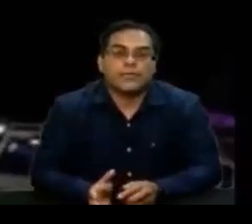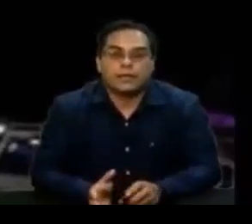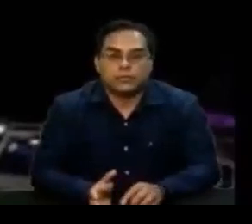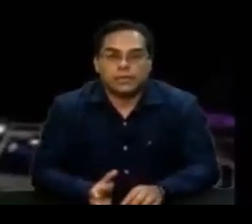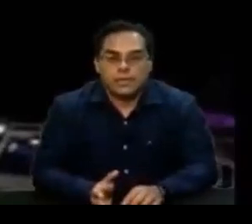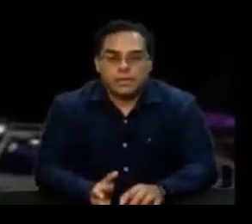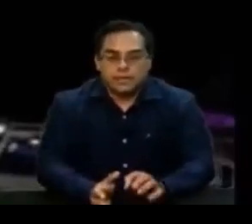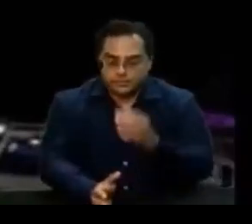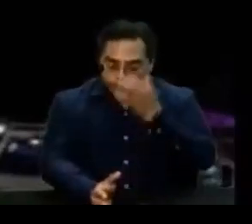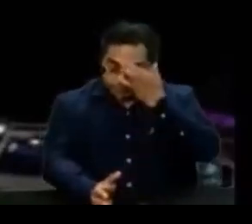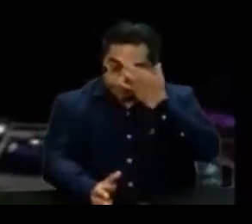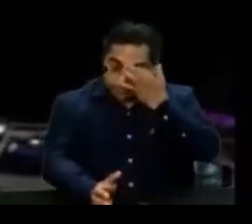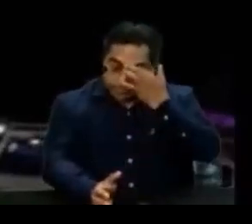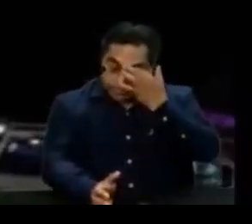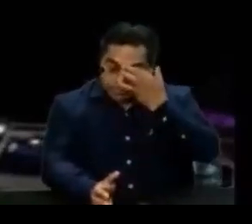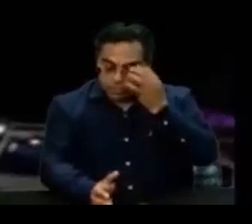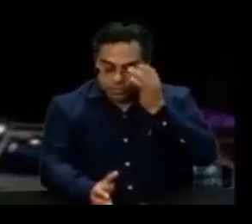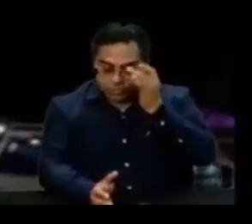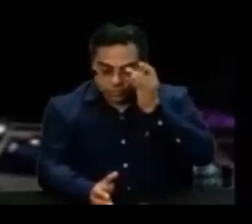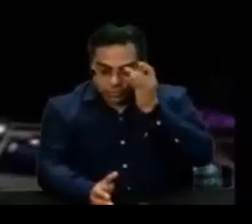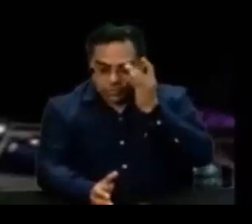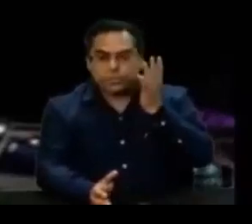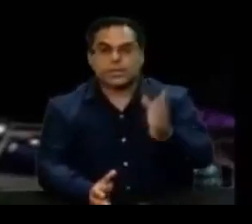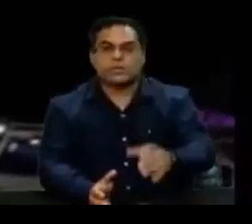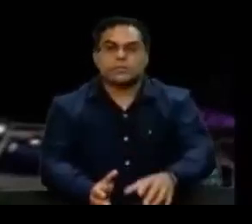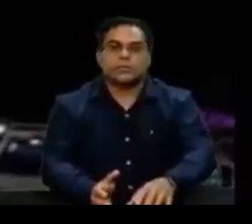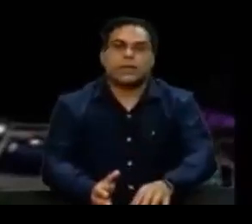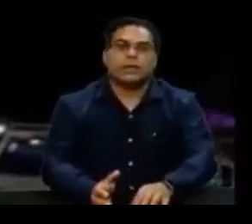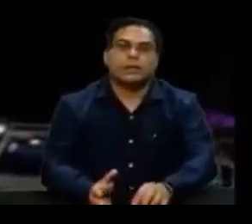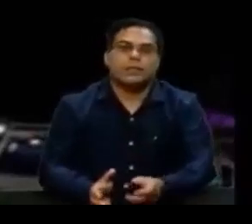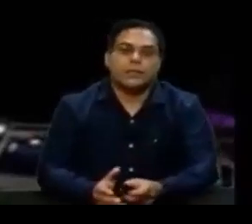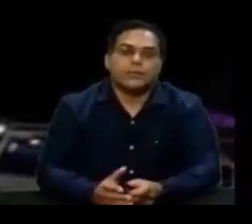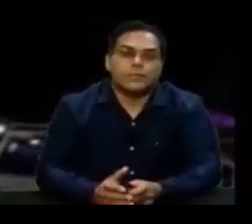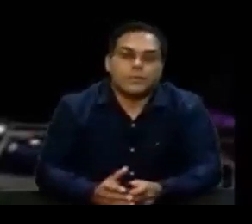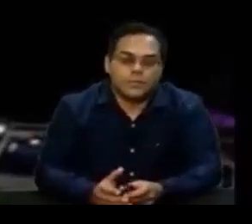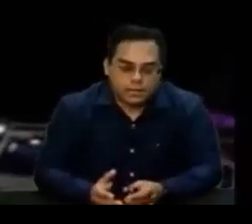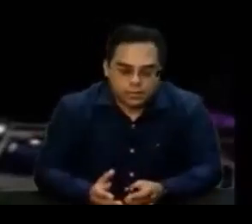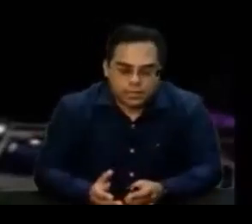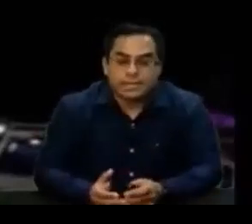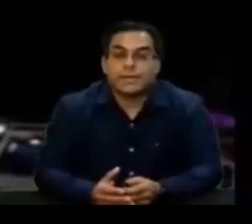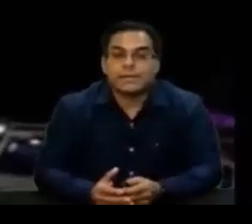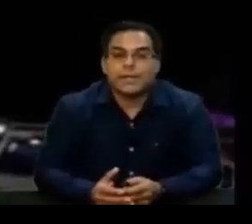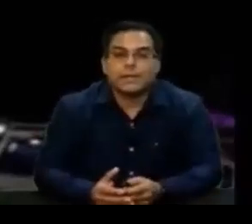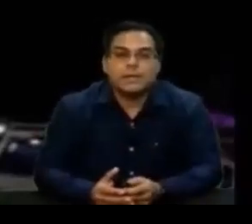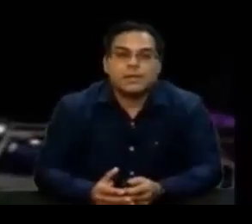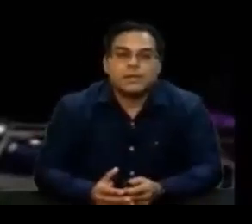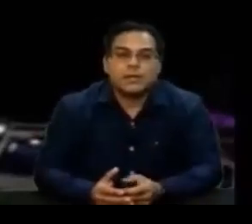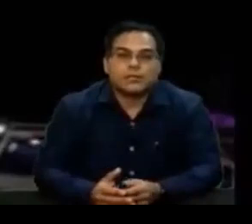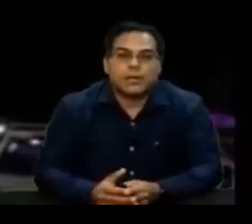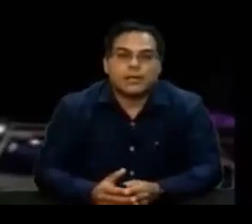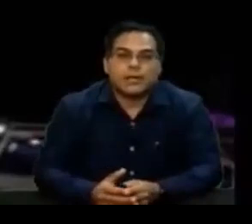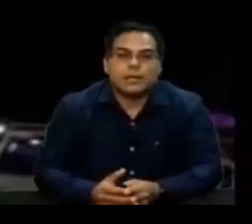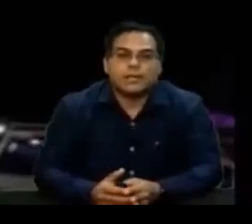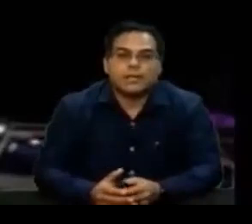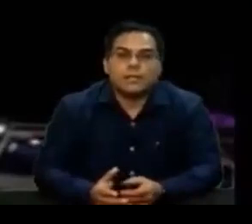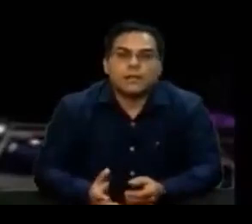hay fracturas. Les decía que no todas son quirúrgicas como tal. Podemos hacer una fijación intermaxilar con arcos barra